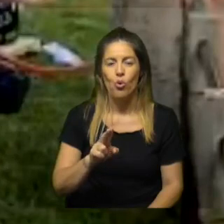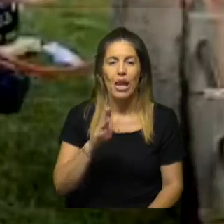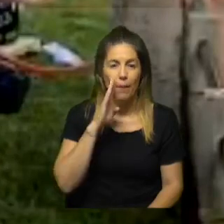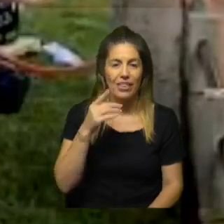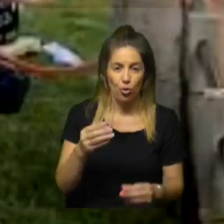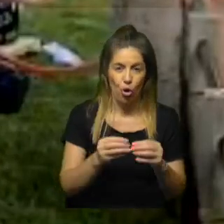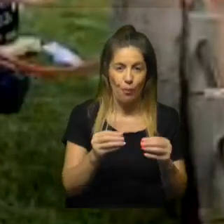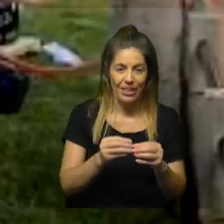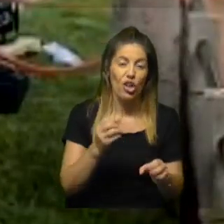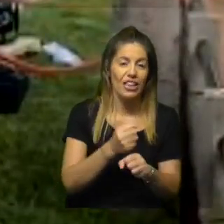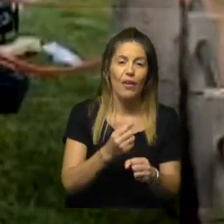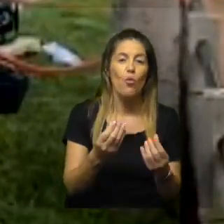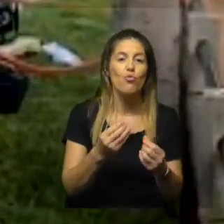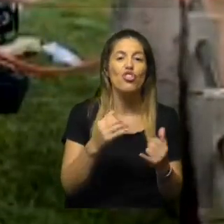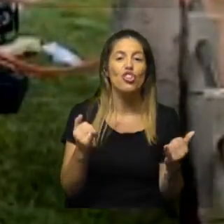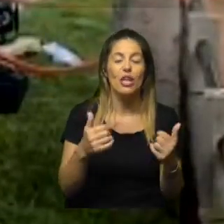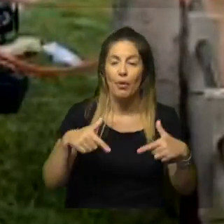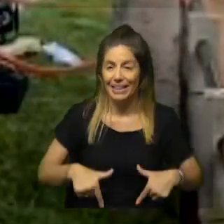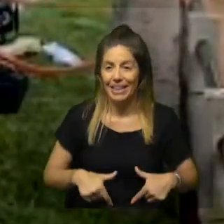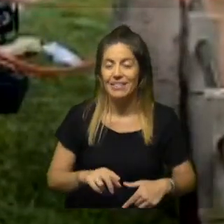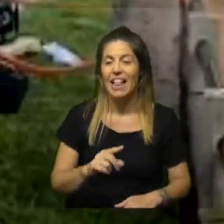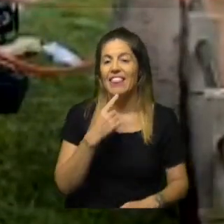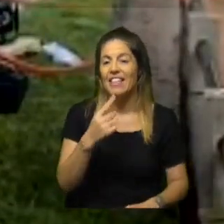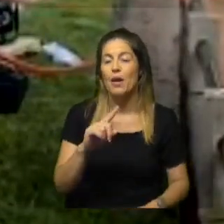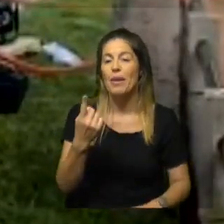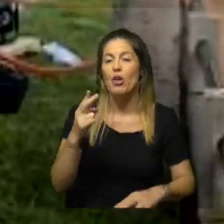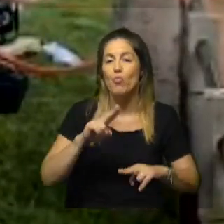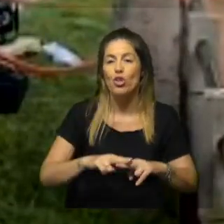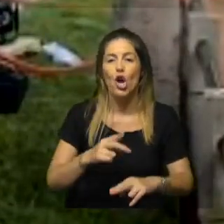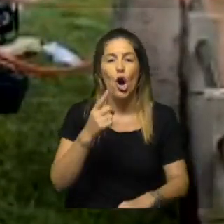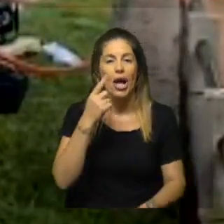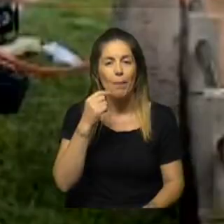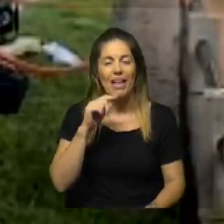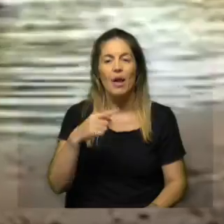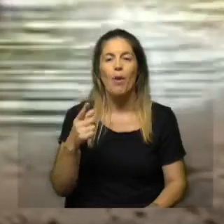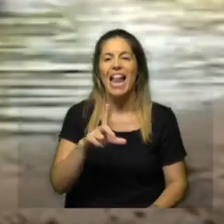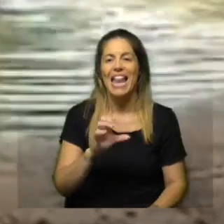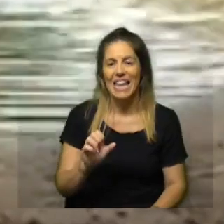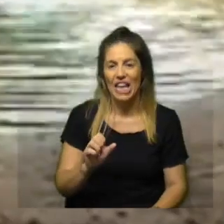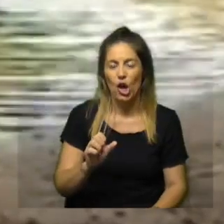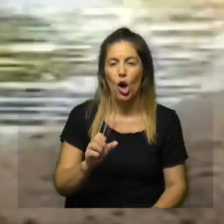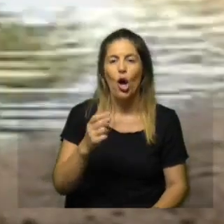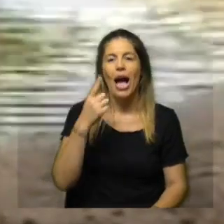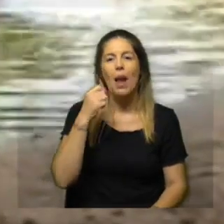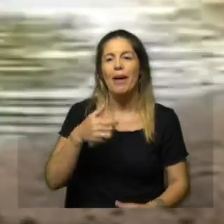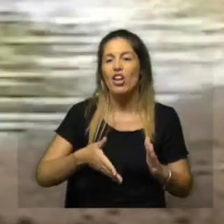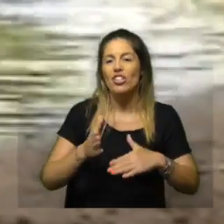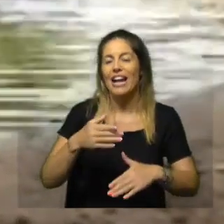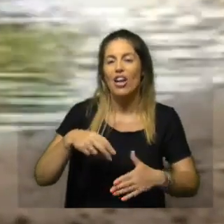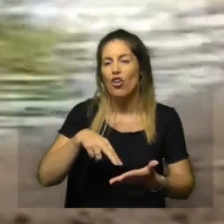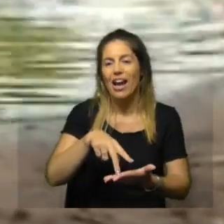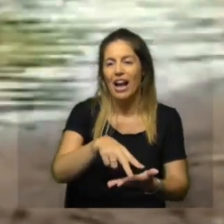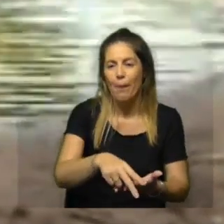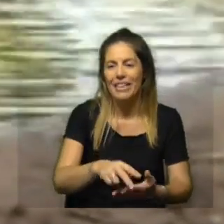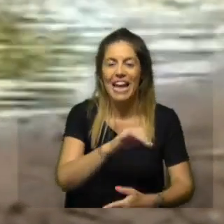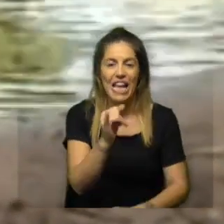que trabajó mucho tiempo en la intendencia, dice, primero murió el padre, luego Leo y después la madre. Al padre lo sacaban a caminar por el zoológico. Iba con su